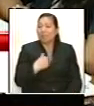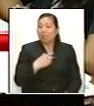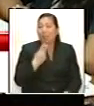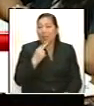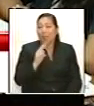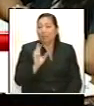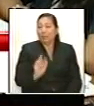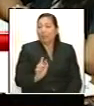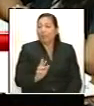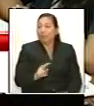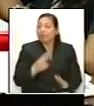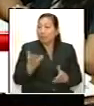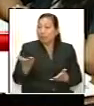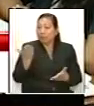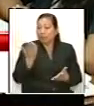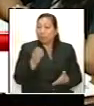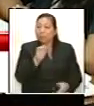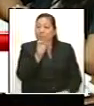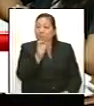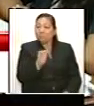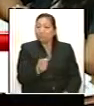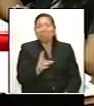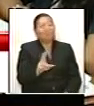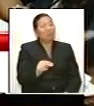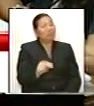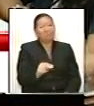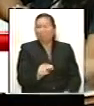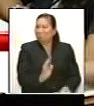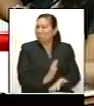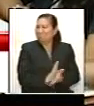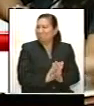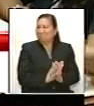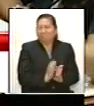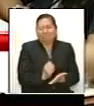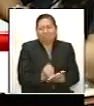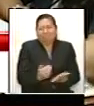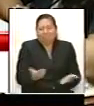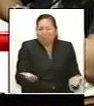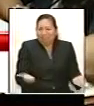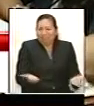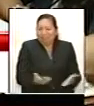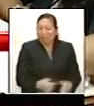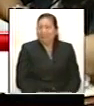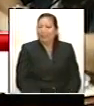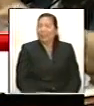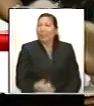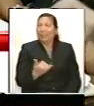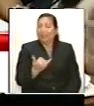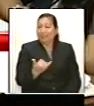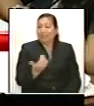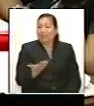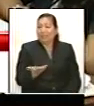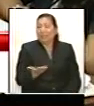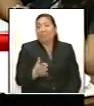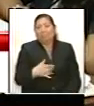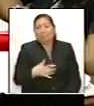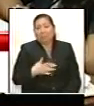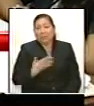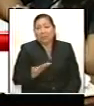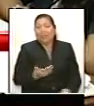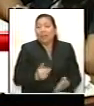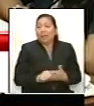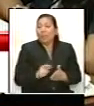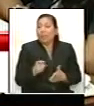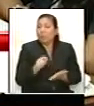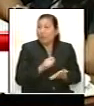tocado recibir a una persona así, le digo, no te cuesta nada atenderlo, ¿ya? Y esa atención, posiblemente lo que